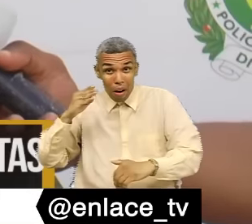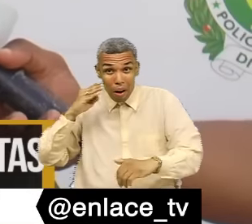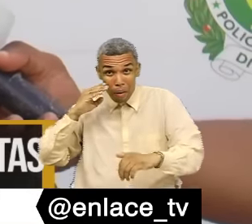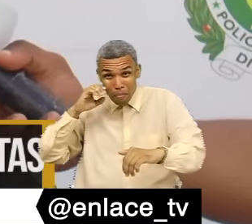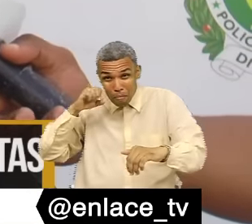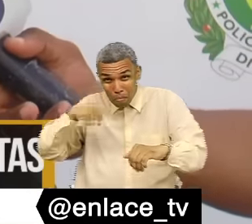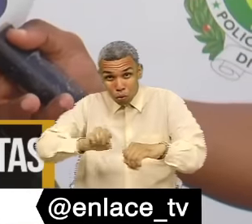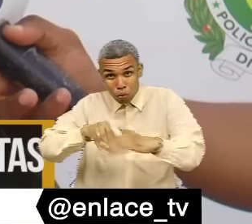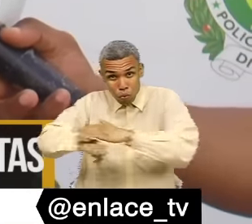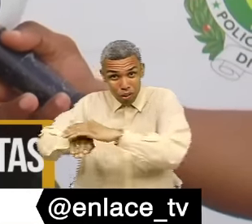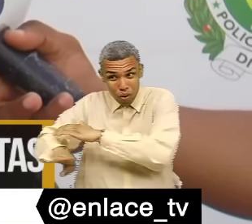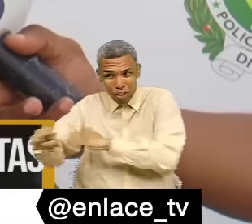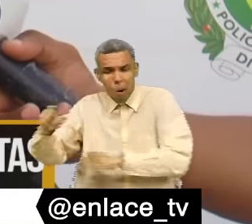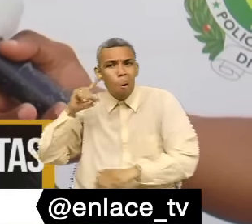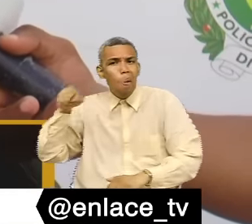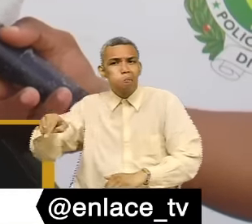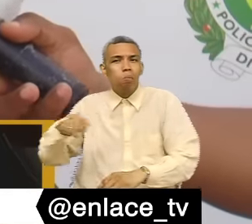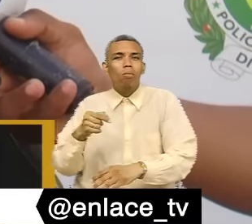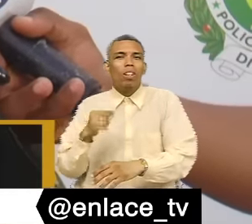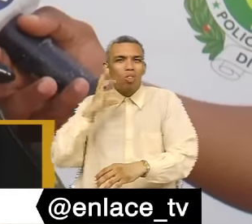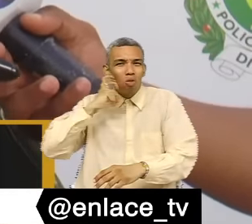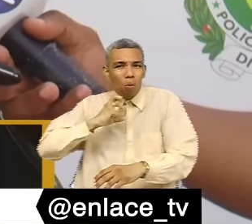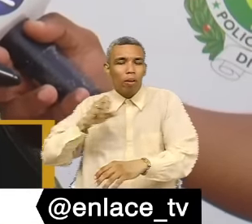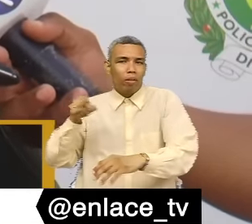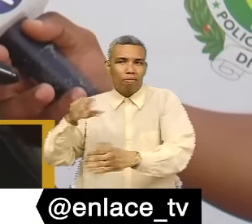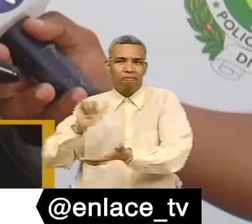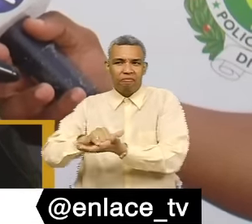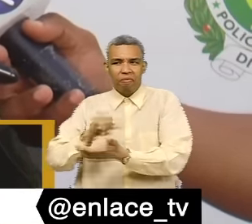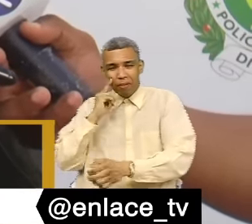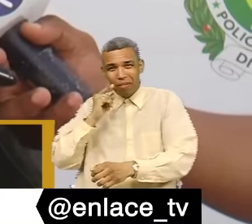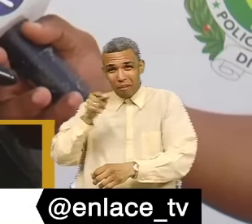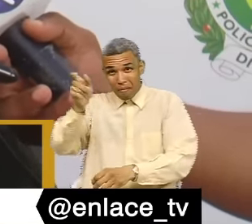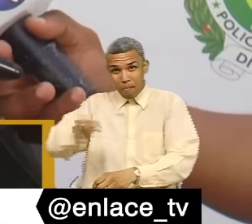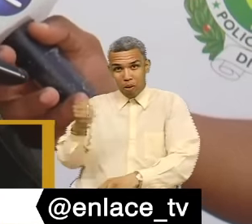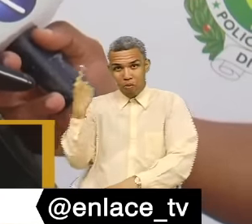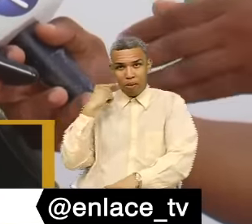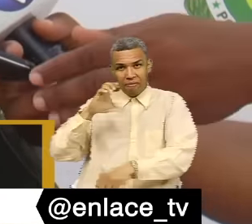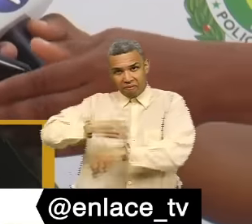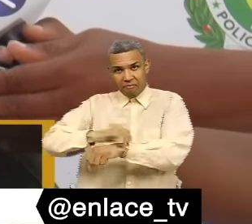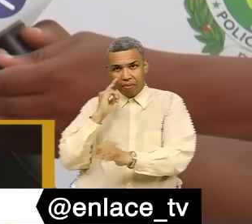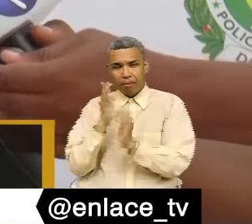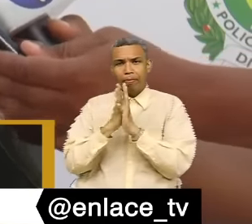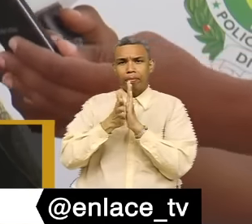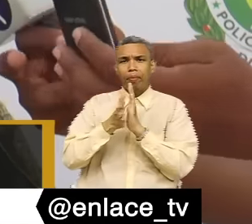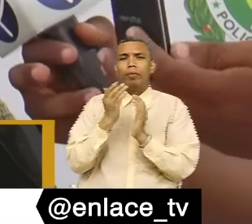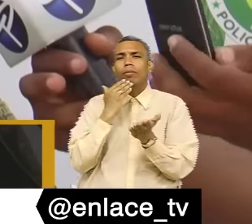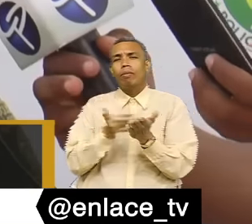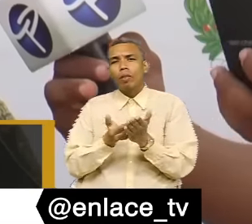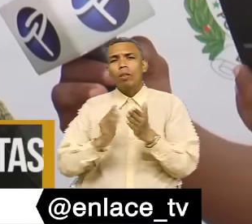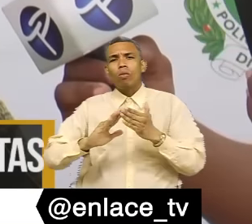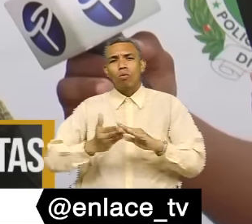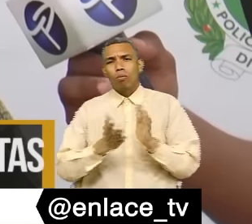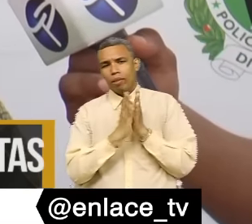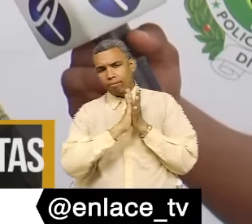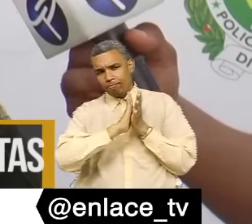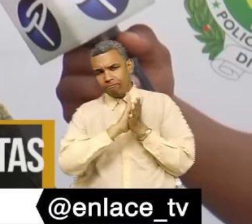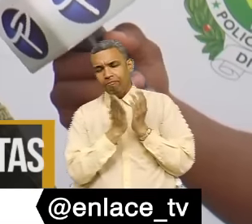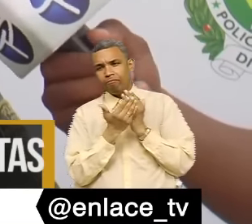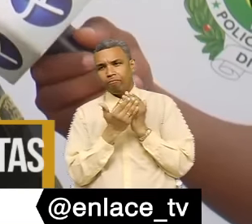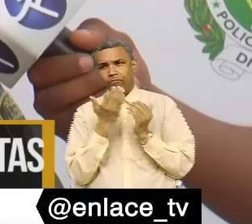de la ciudadanía sobre la Policía Nacional, pues hemos recolectado información a través de